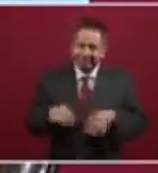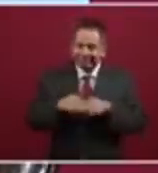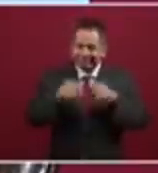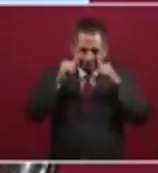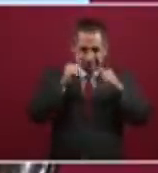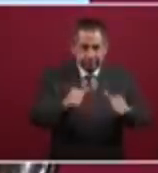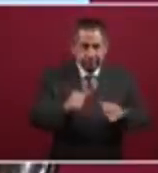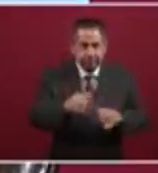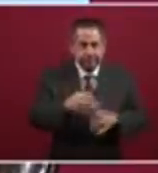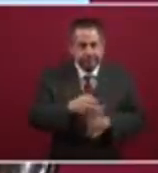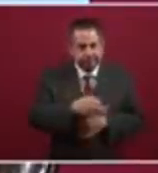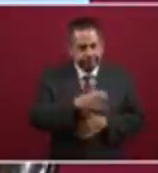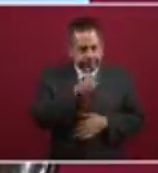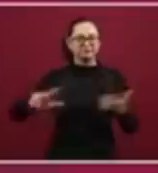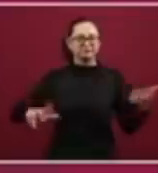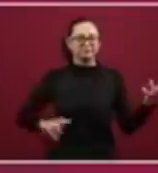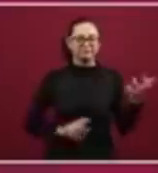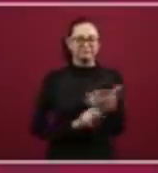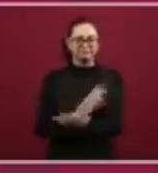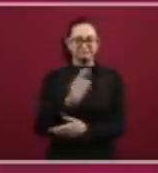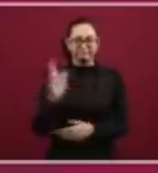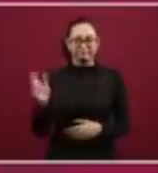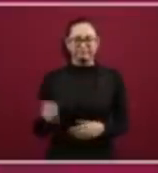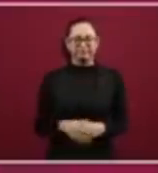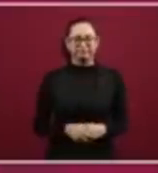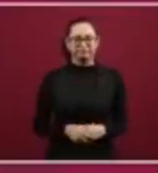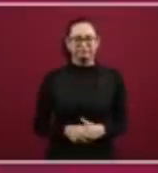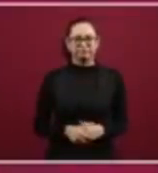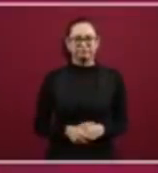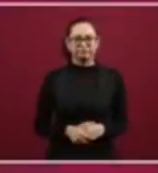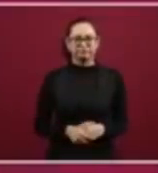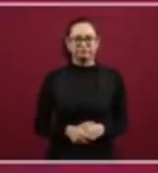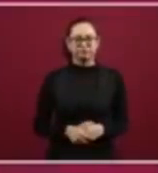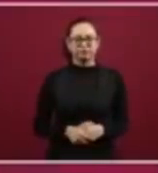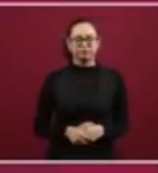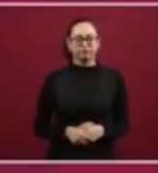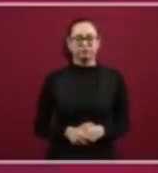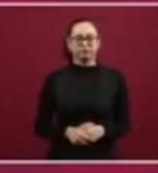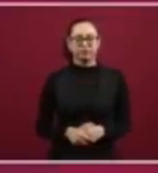del gobierno para atender el tema. Como todos sabemos,